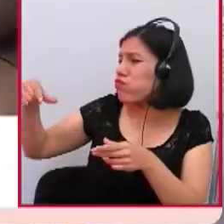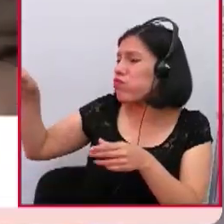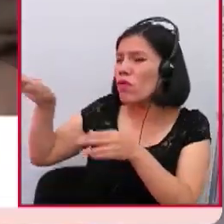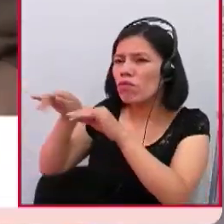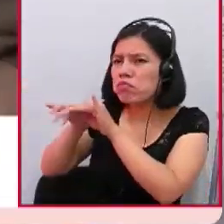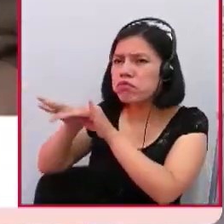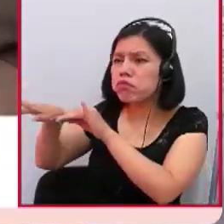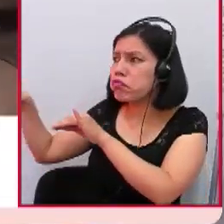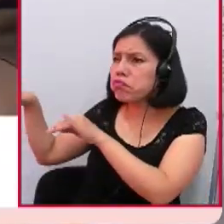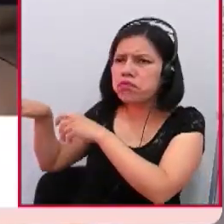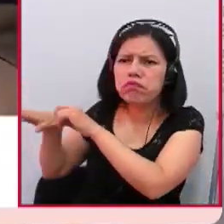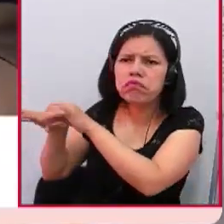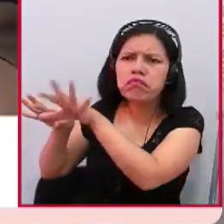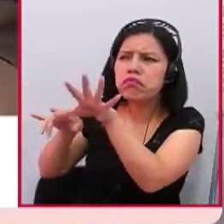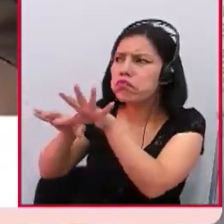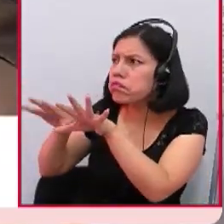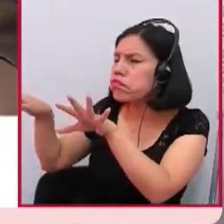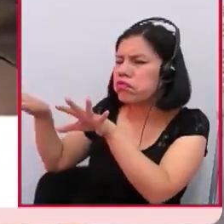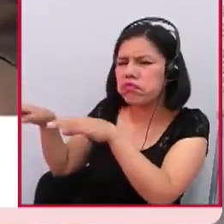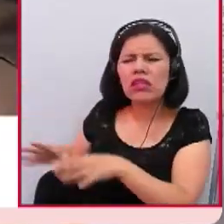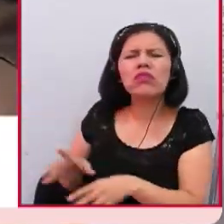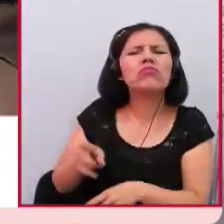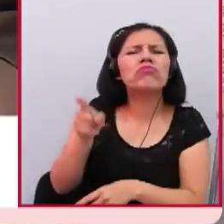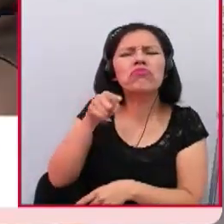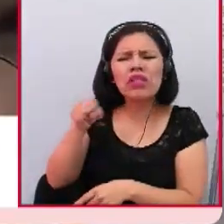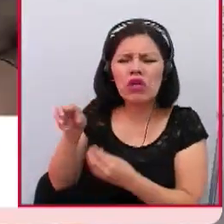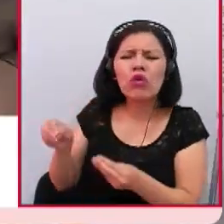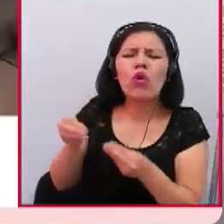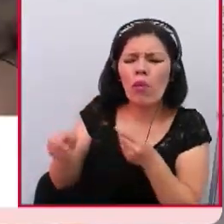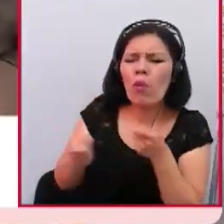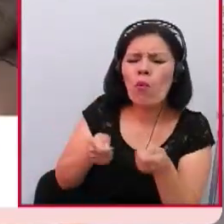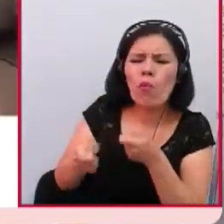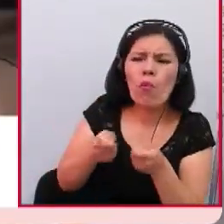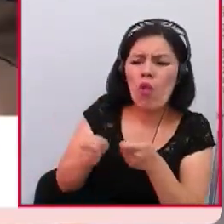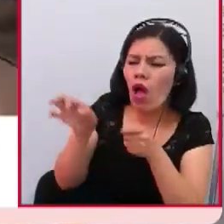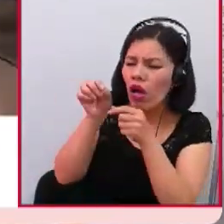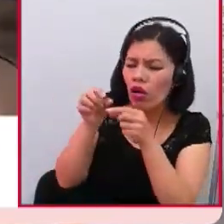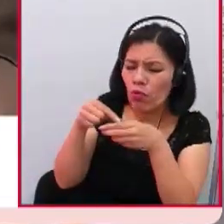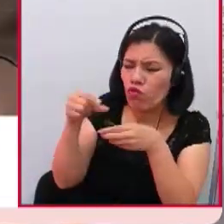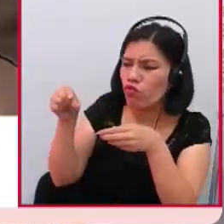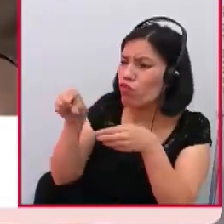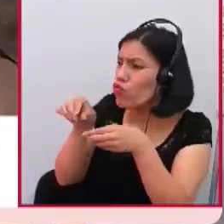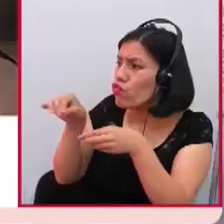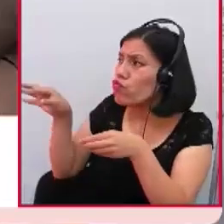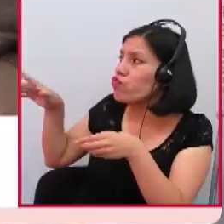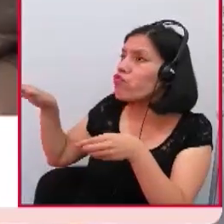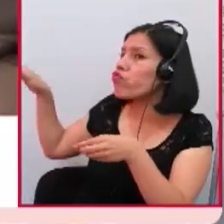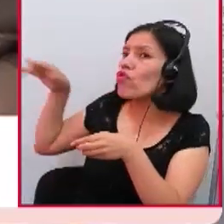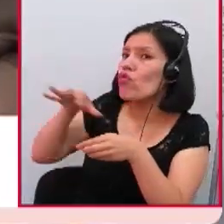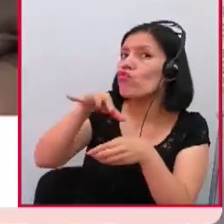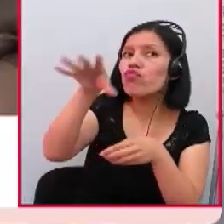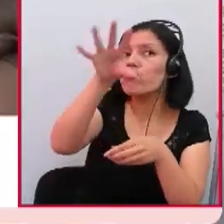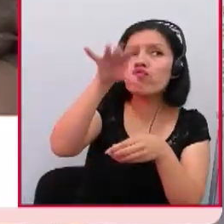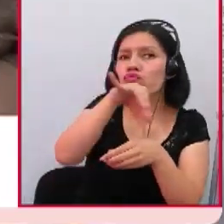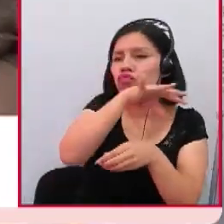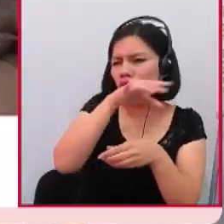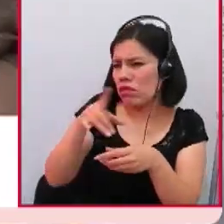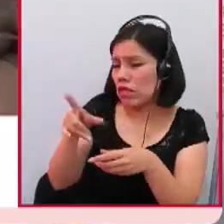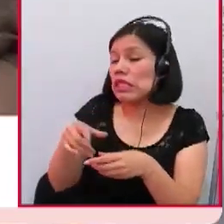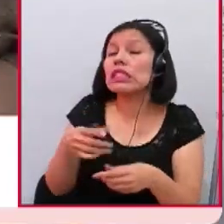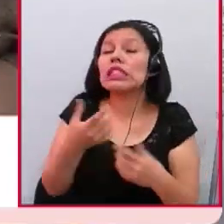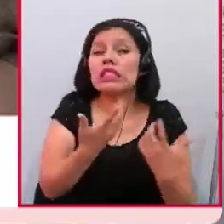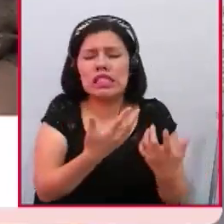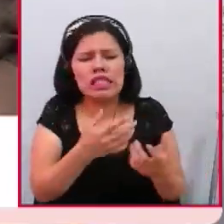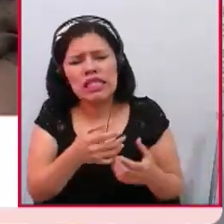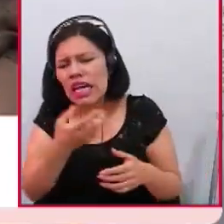de emisiones fugitivas, ¿no? ¿Cómo controla las emisiones fugitivas y qué impacto pueden tener en la ciudad, digamos, de